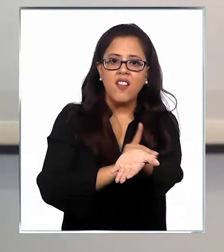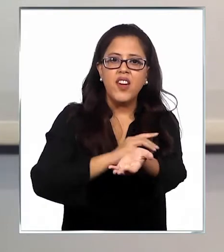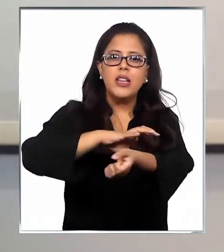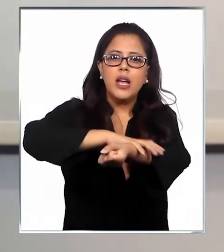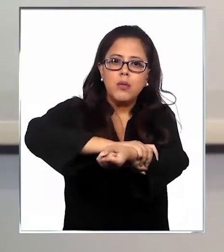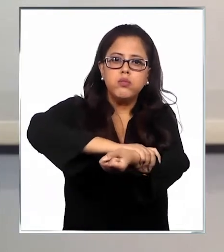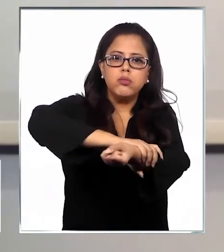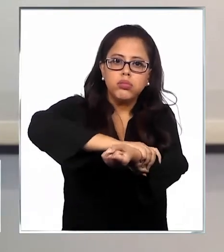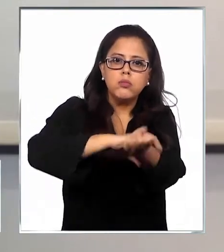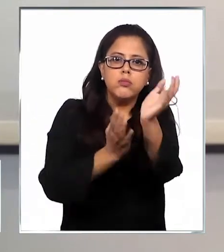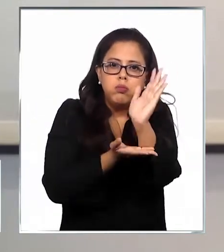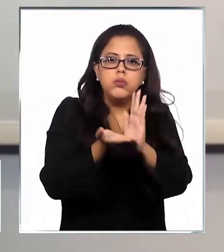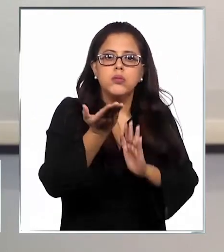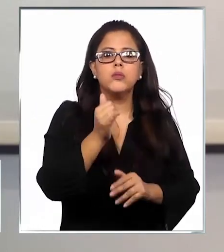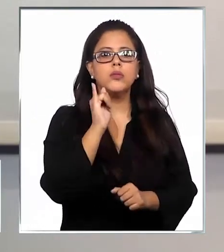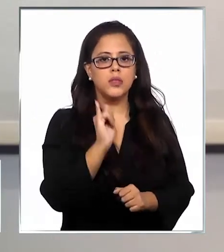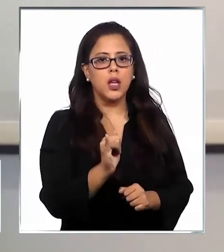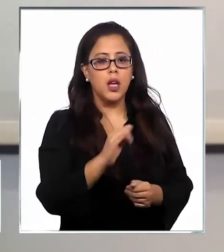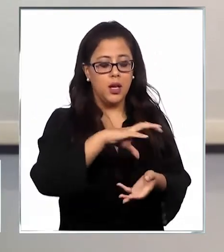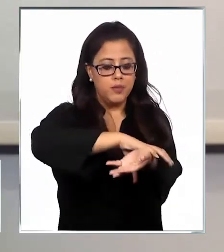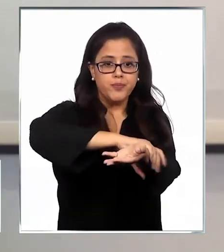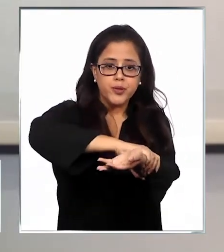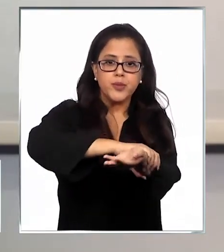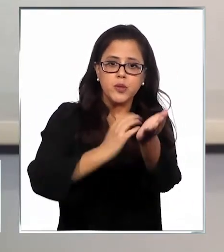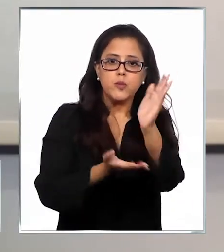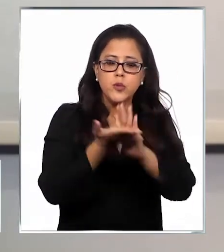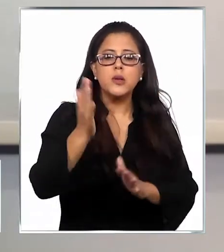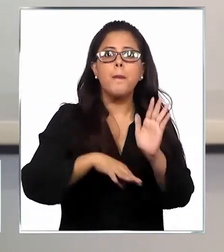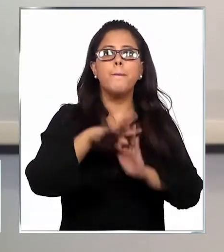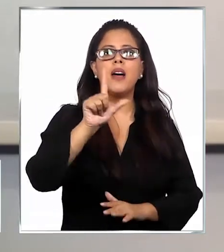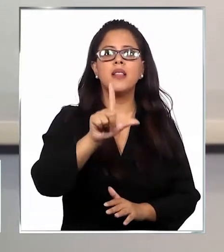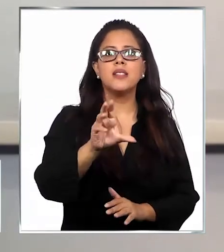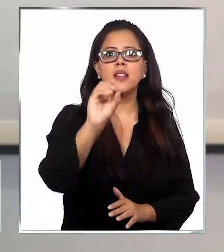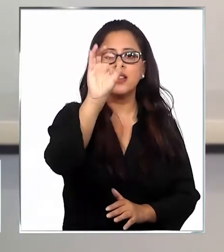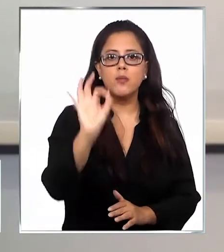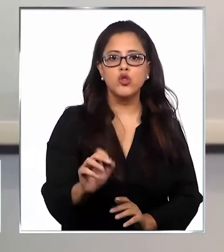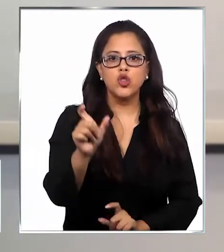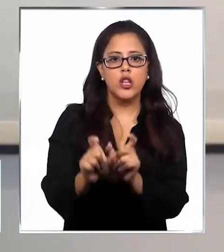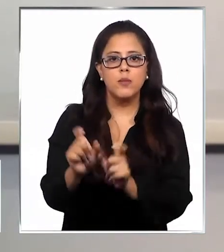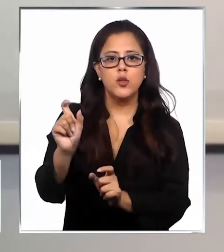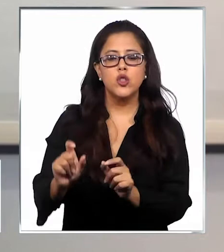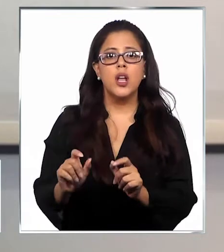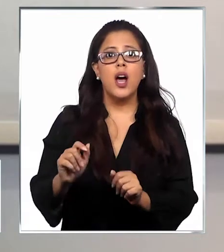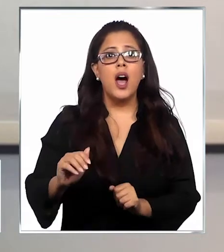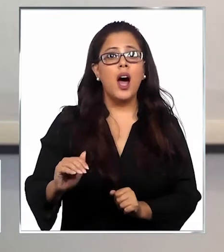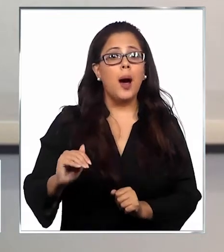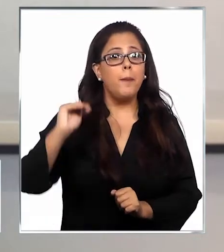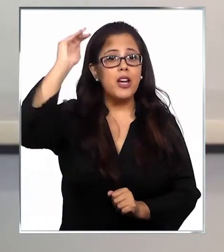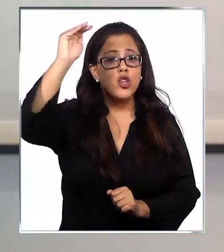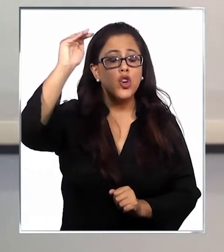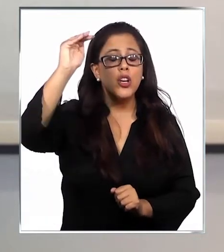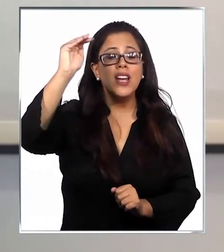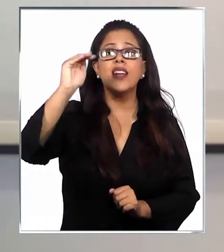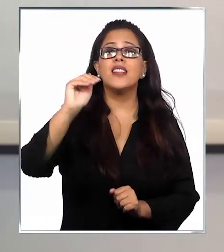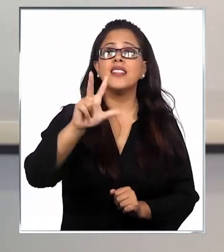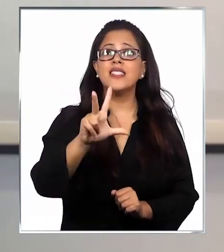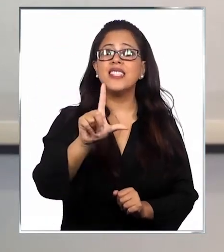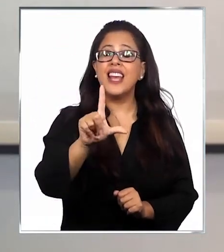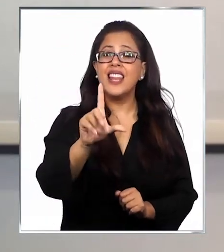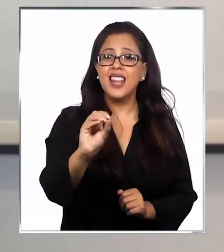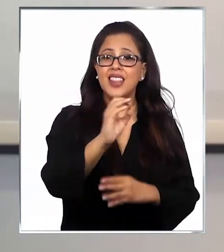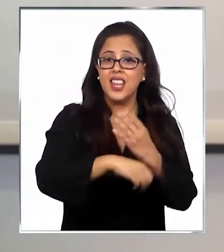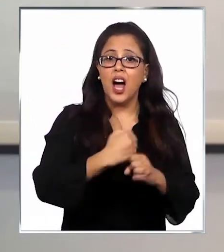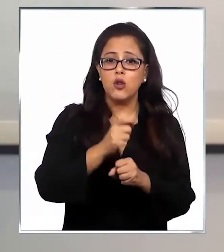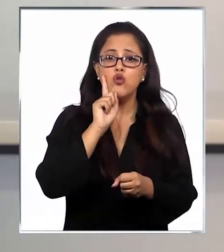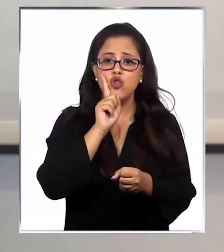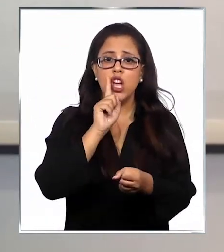enfermedad que probablemente más vemos nosotros es la hipertensión arterial. Más del 70% de las personas mayores de 70 años tienen hipertensión. En